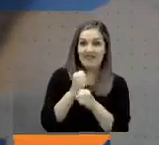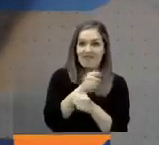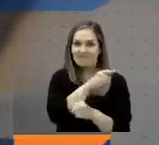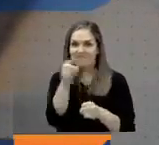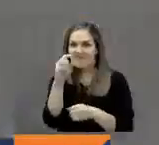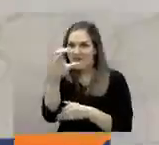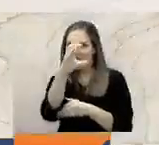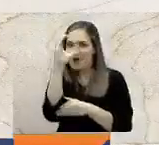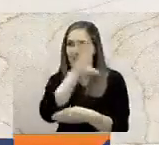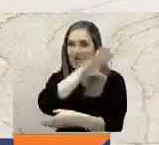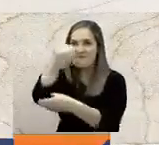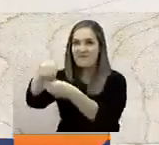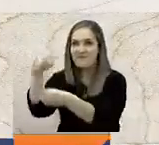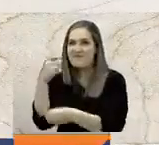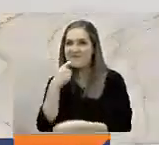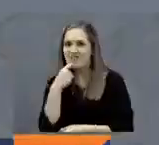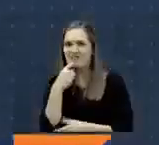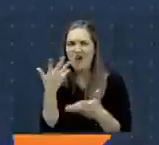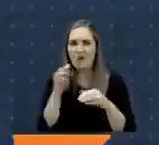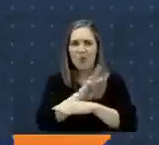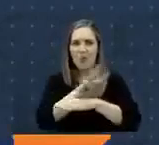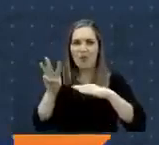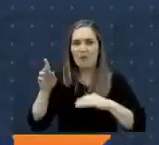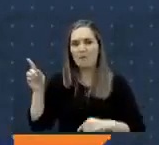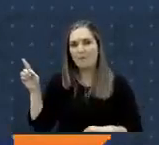colombianos en Finlandia, vaya a la página